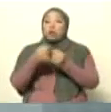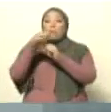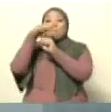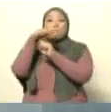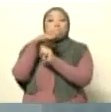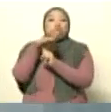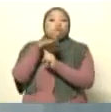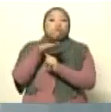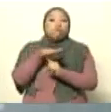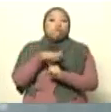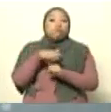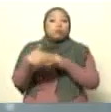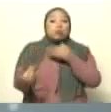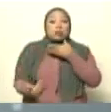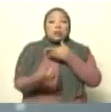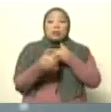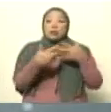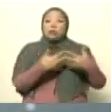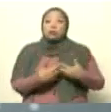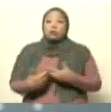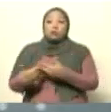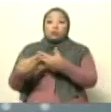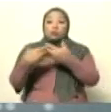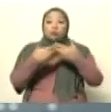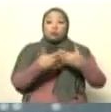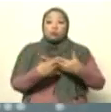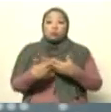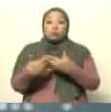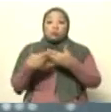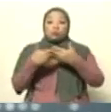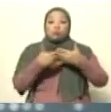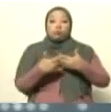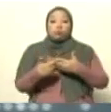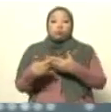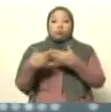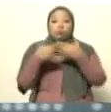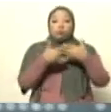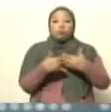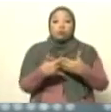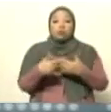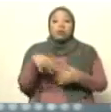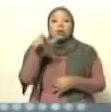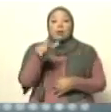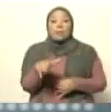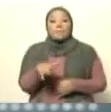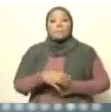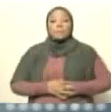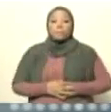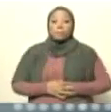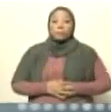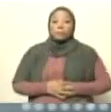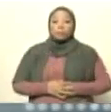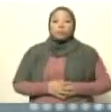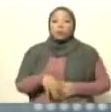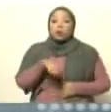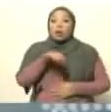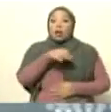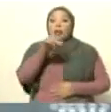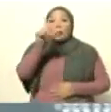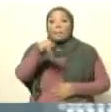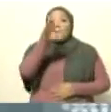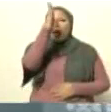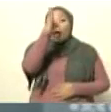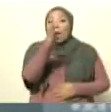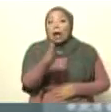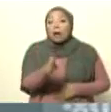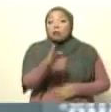y por los ataques de los gobiernos de turno, que eran en esencia lo mismo, ¿no? Socialcristianos y socialdemócratas